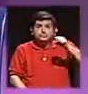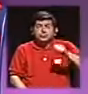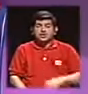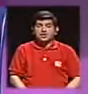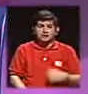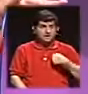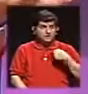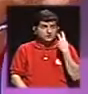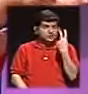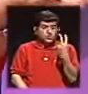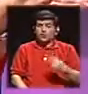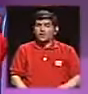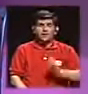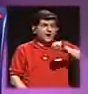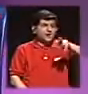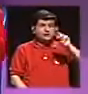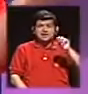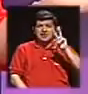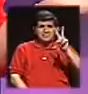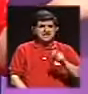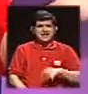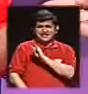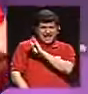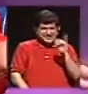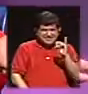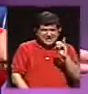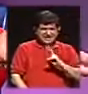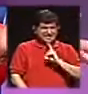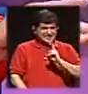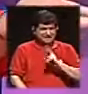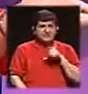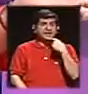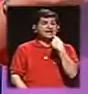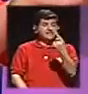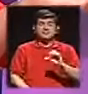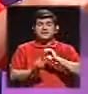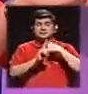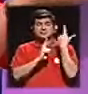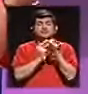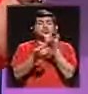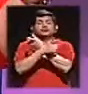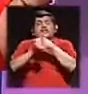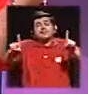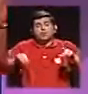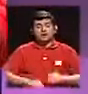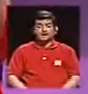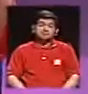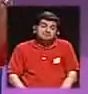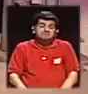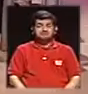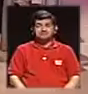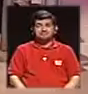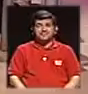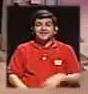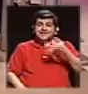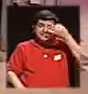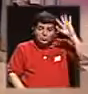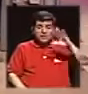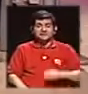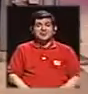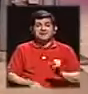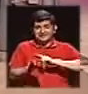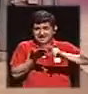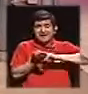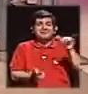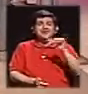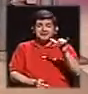yo no veo a José María Villalta inclusive como izquierda, o sea, realmente izquierda. Él dice que es socialdemócrata en cualquier caso. Ok, claro. Socialdemócrata, claro. Bueno, se supone que Liberación